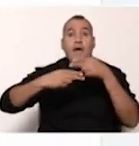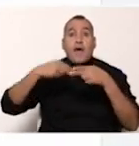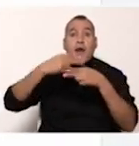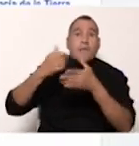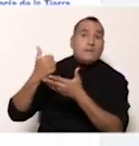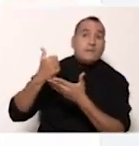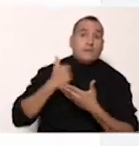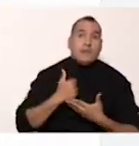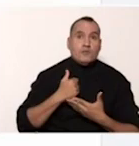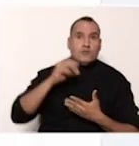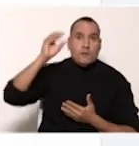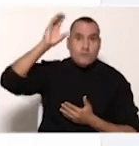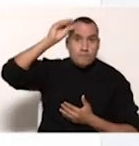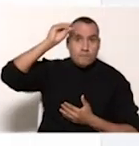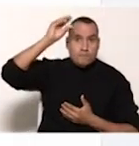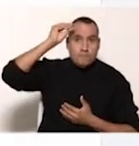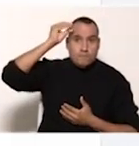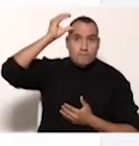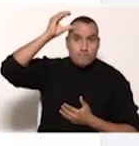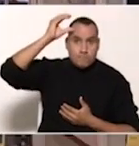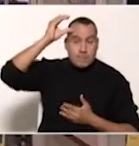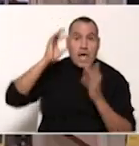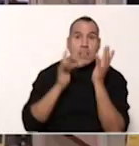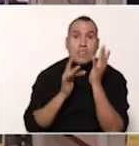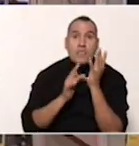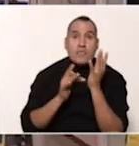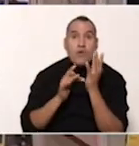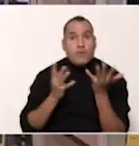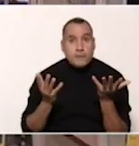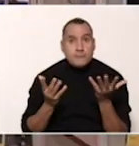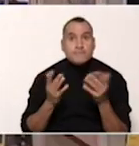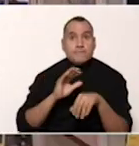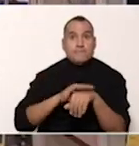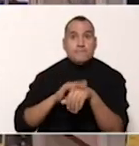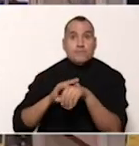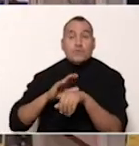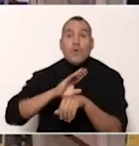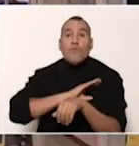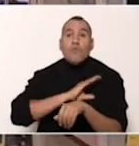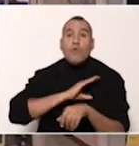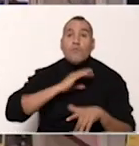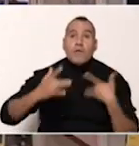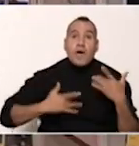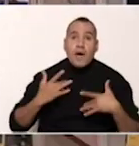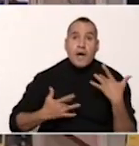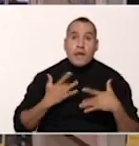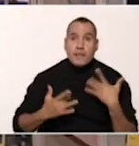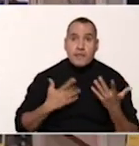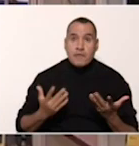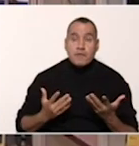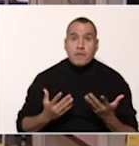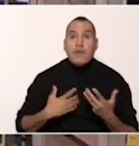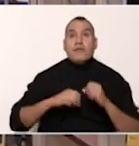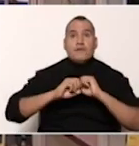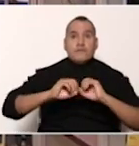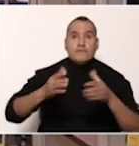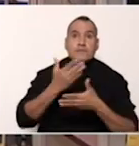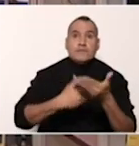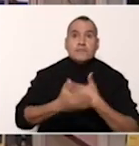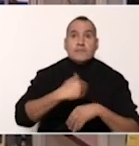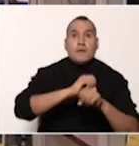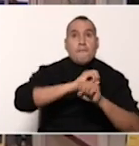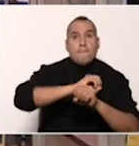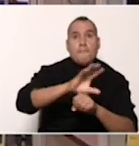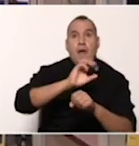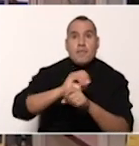nutrir los conocimientos a través del uso de las tecnologías. Te invito a que realices tus propias actividades y la compartas en las redes sociales,